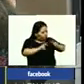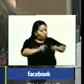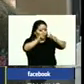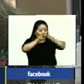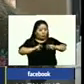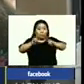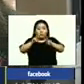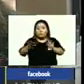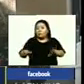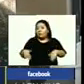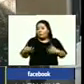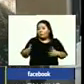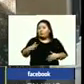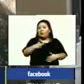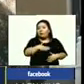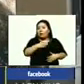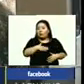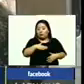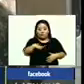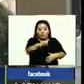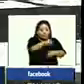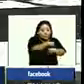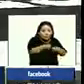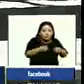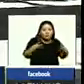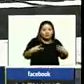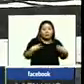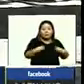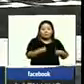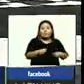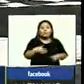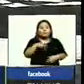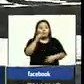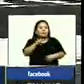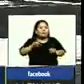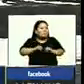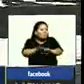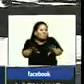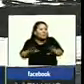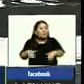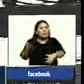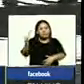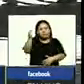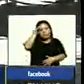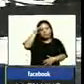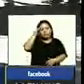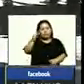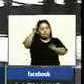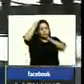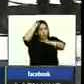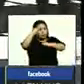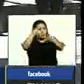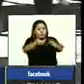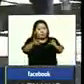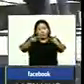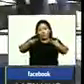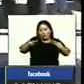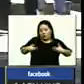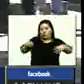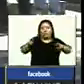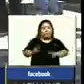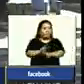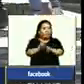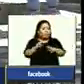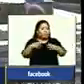que llega, por ejemplo, a los establecimientos de salud. Con la campaña se pretende hacer conciencia sobre el derecho a vivir una